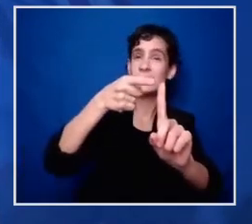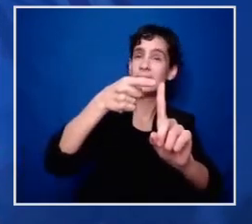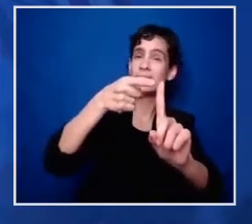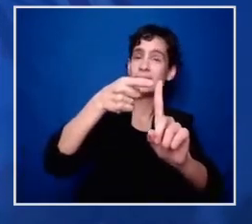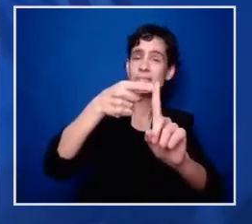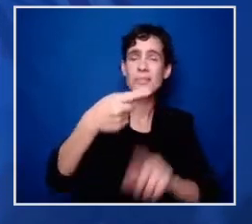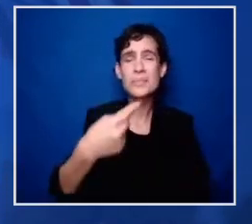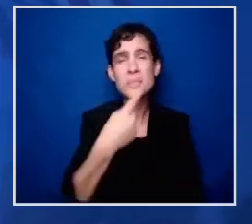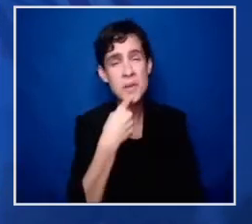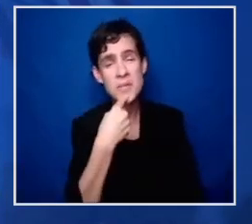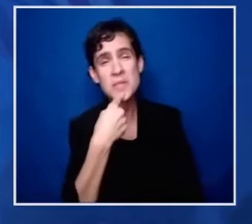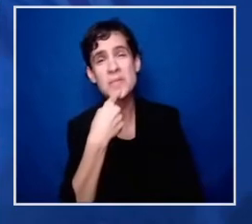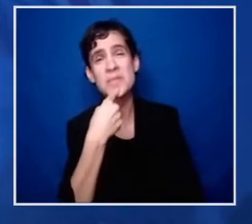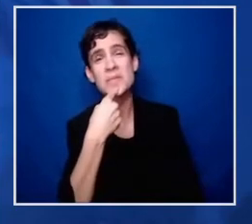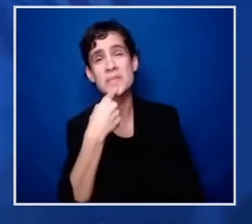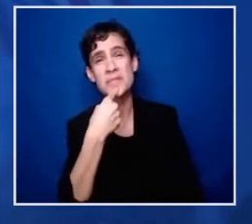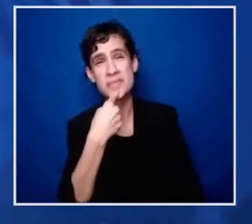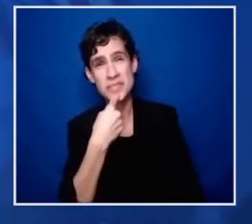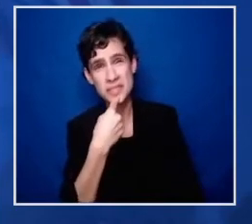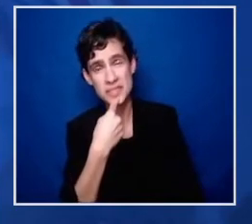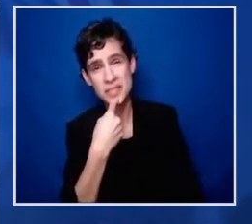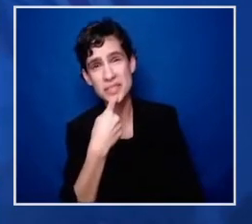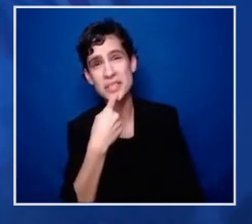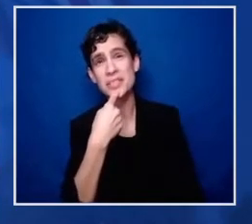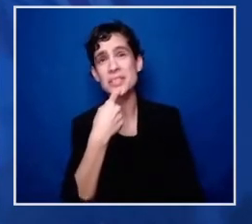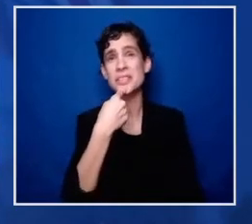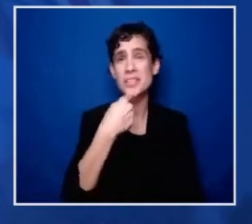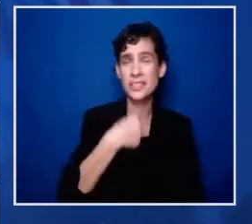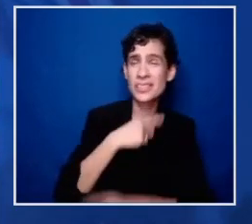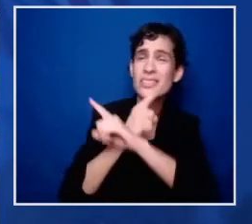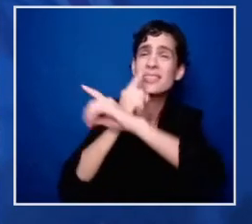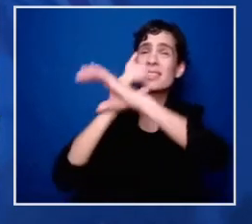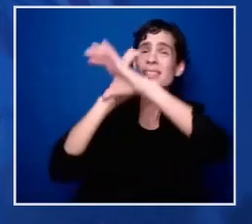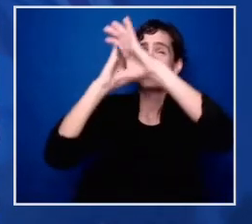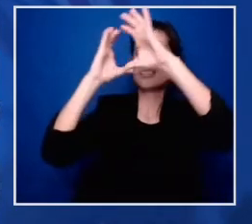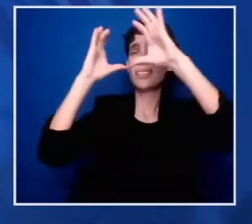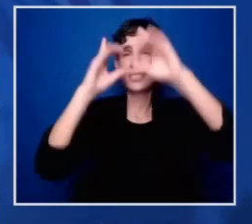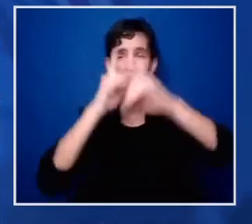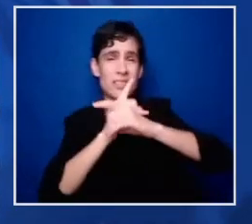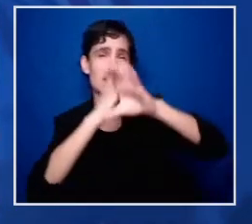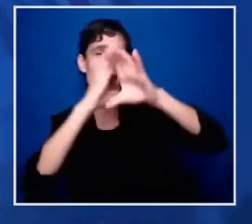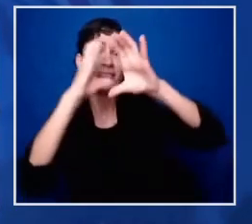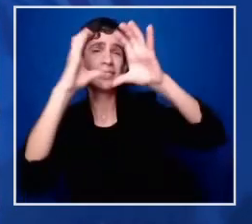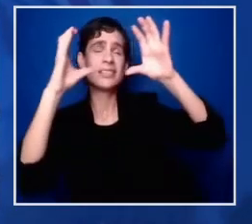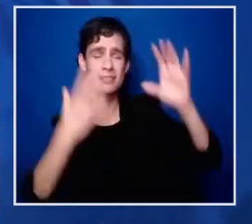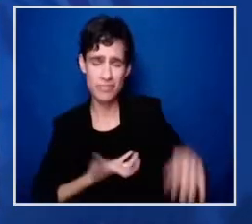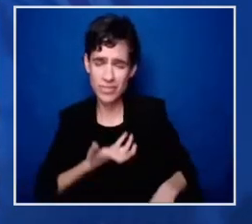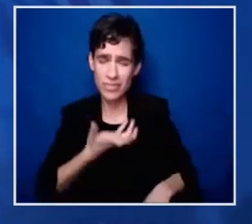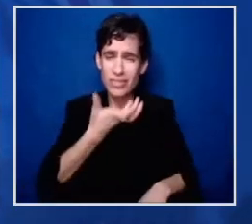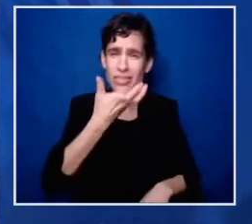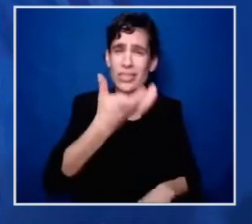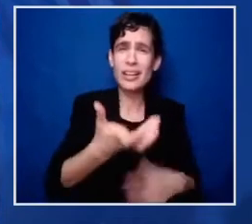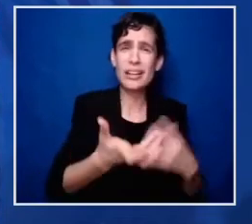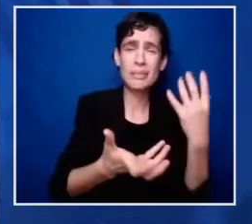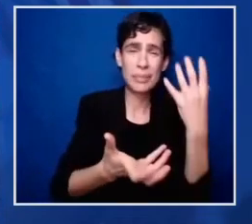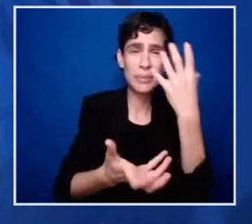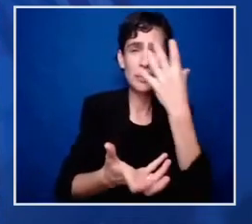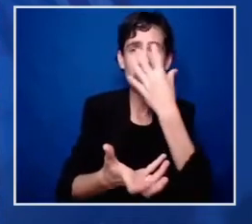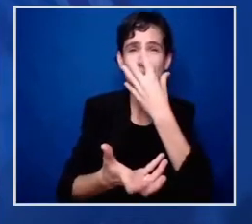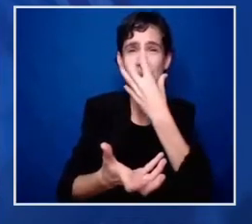solo ruinas de un noble corazón, que tanta decepción,